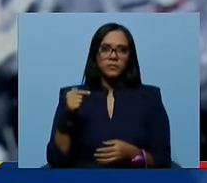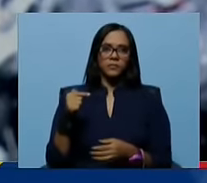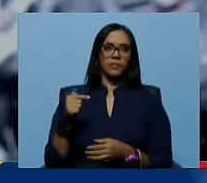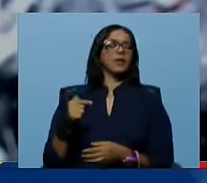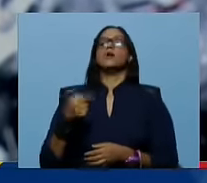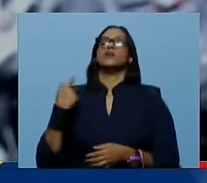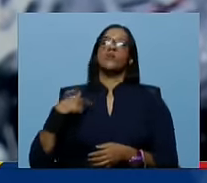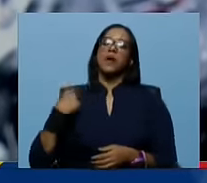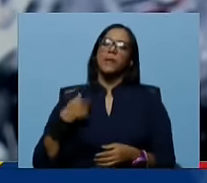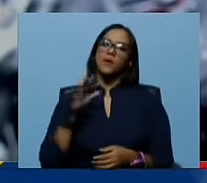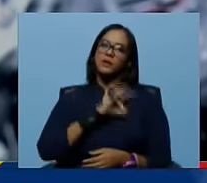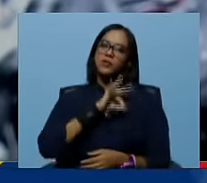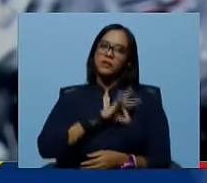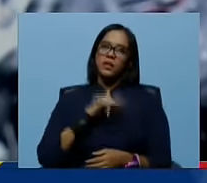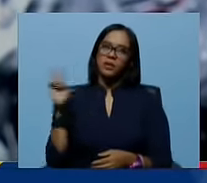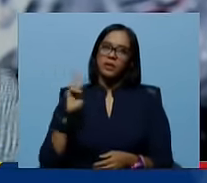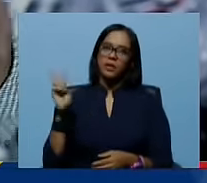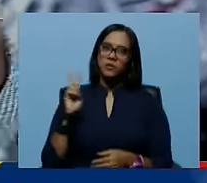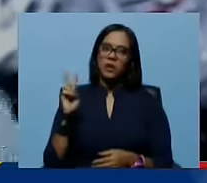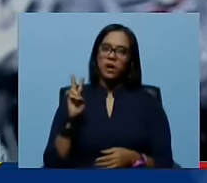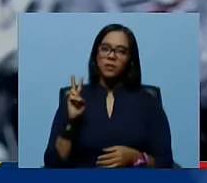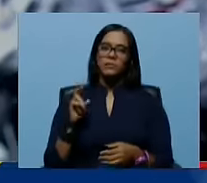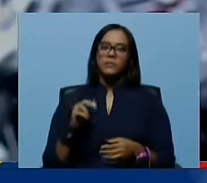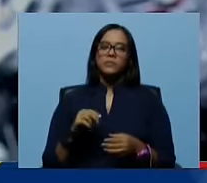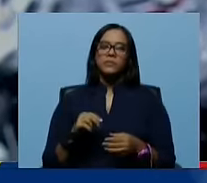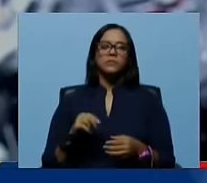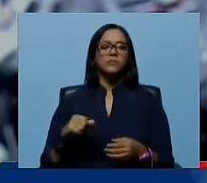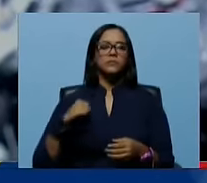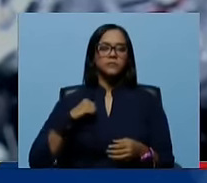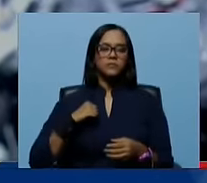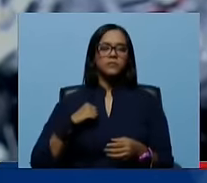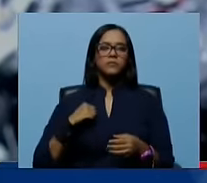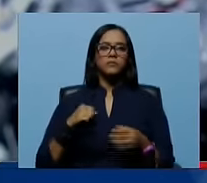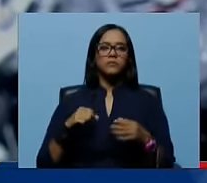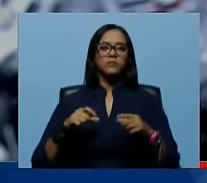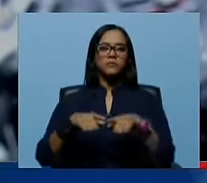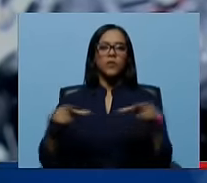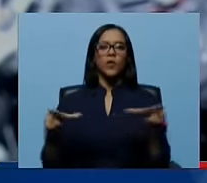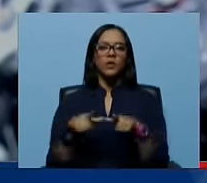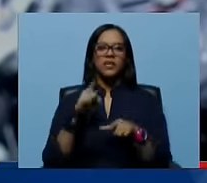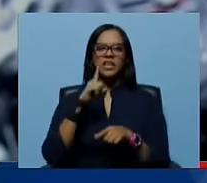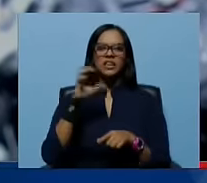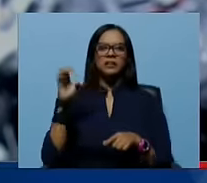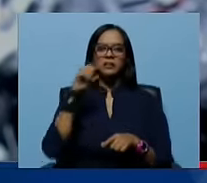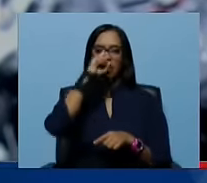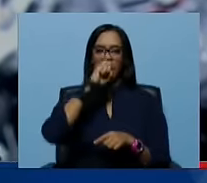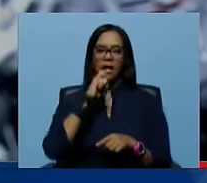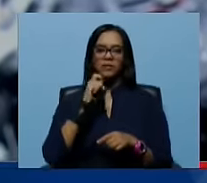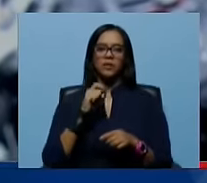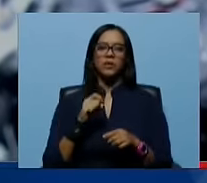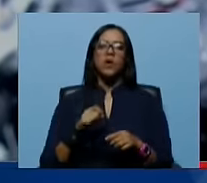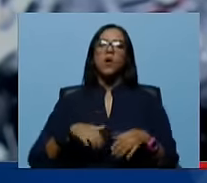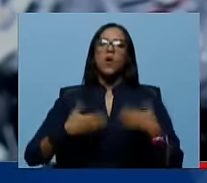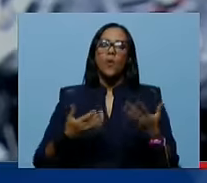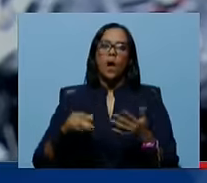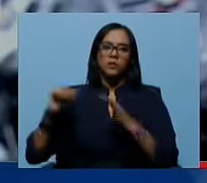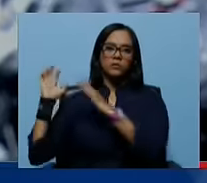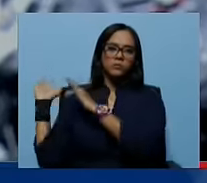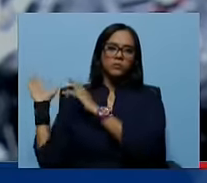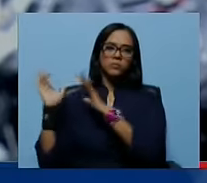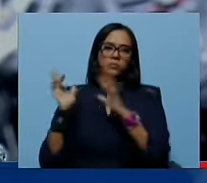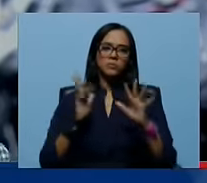sociedad venezolana, son fenómenos de hace 100 años para acá, cuando se dio la gran migración del campo a la